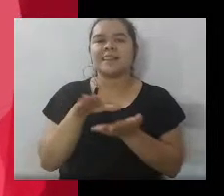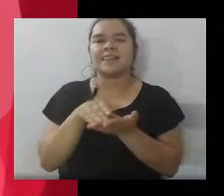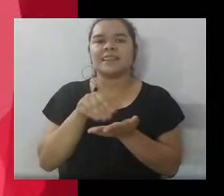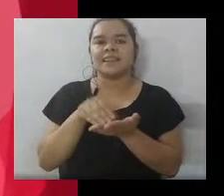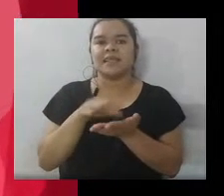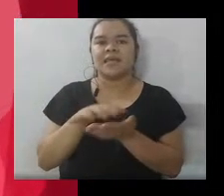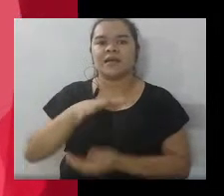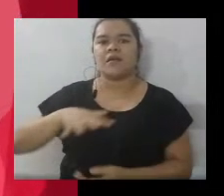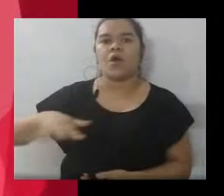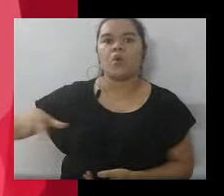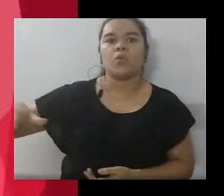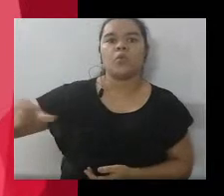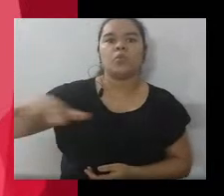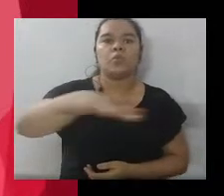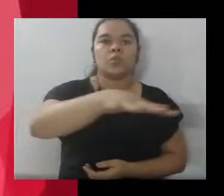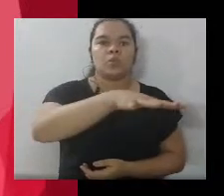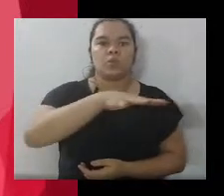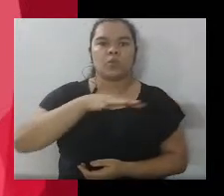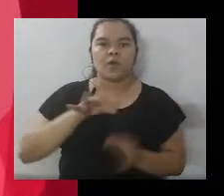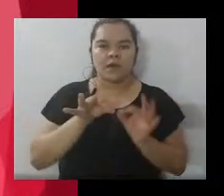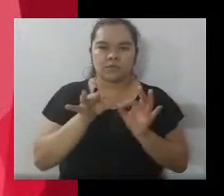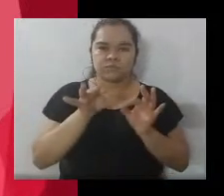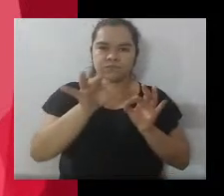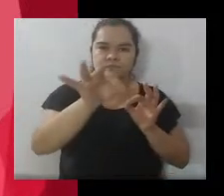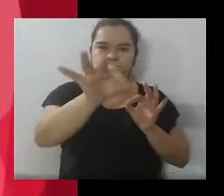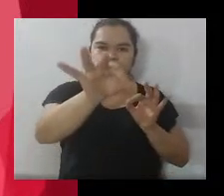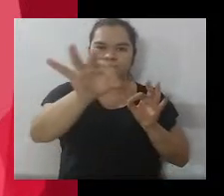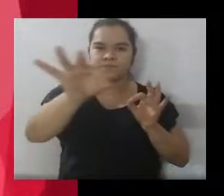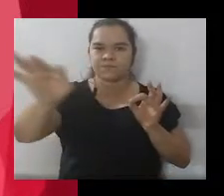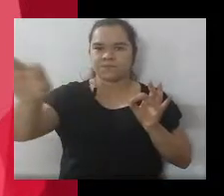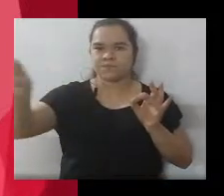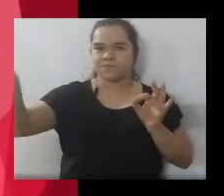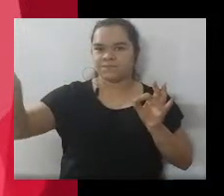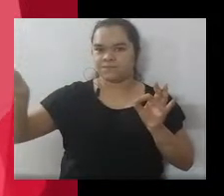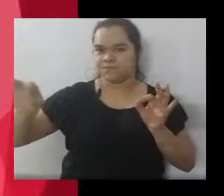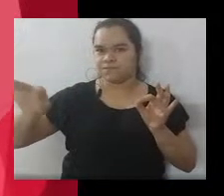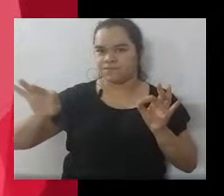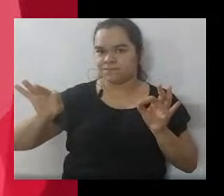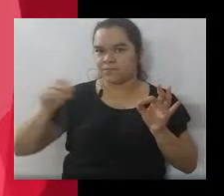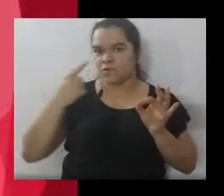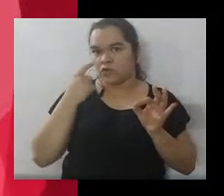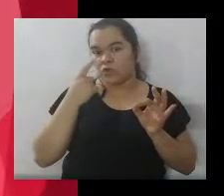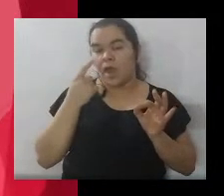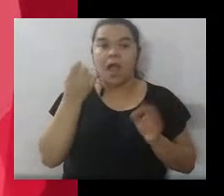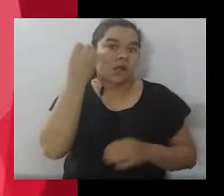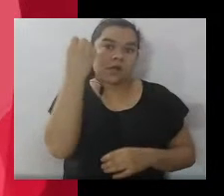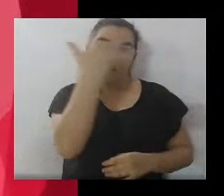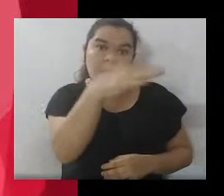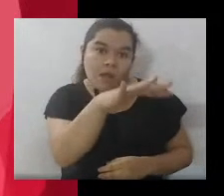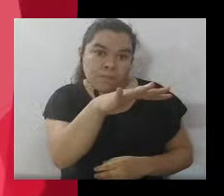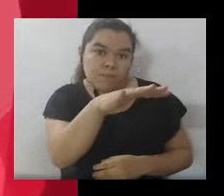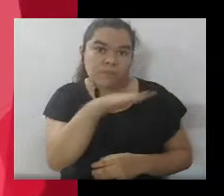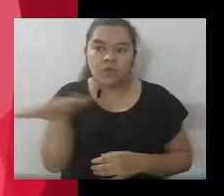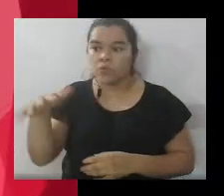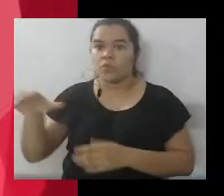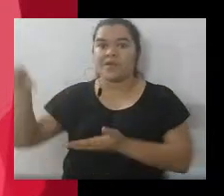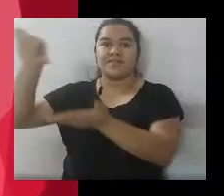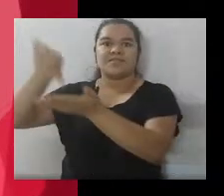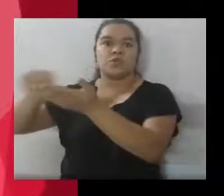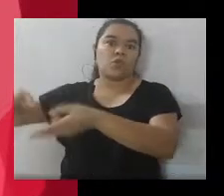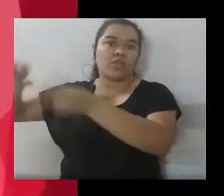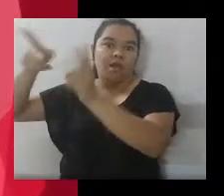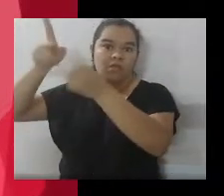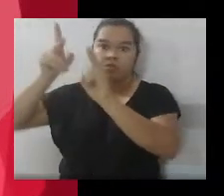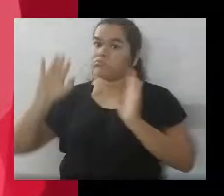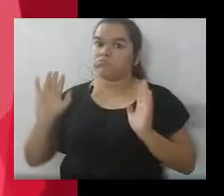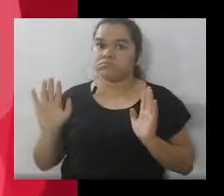el territorio, también valoriza el territorio, ya sea rural o urbano. Y aquí le vamos a contar